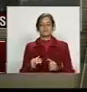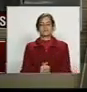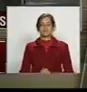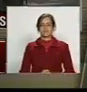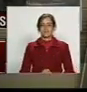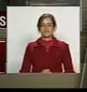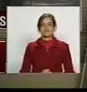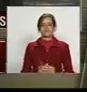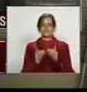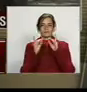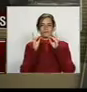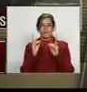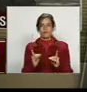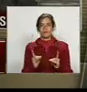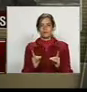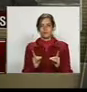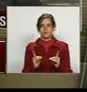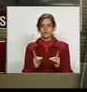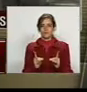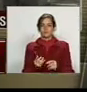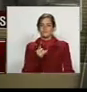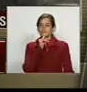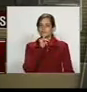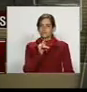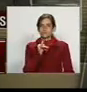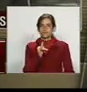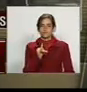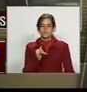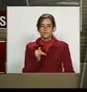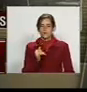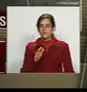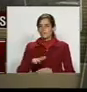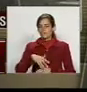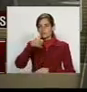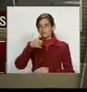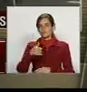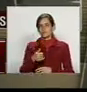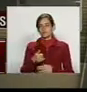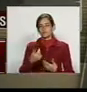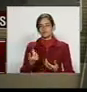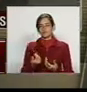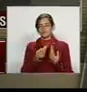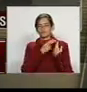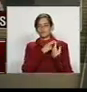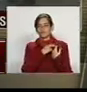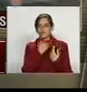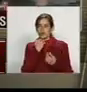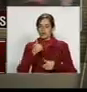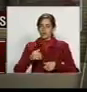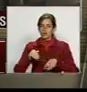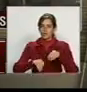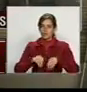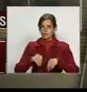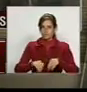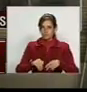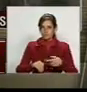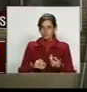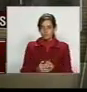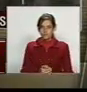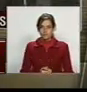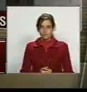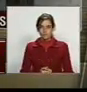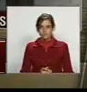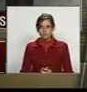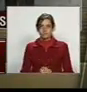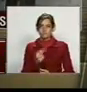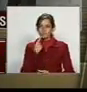la decisión, la información del máximo órgano, de la máxima autoridad electoral, a quien,